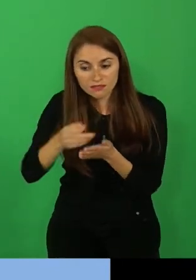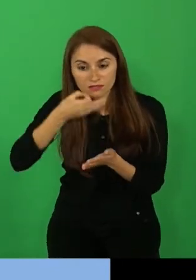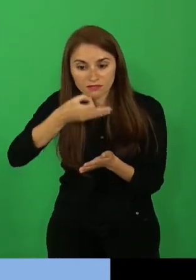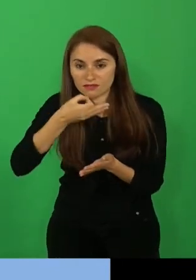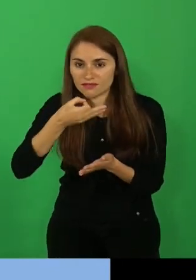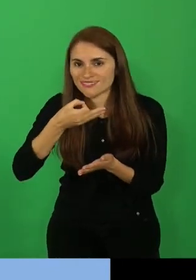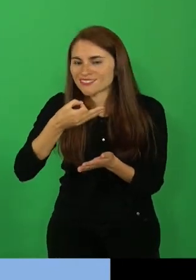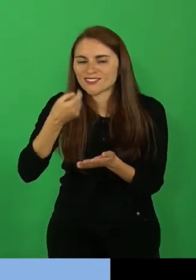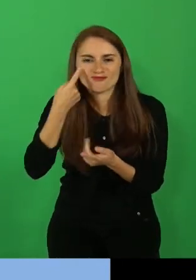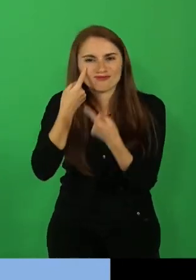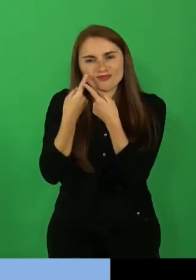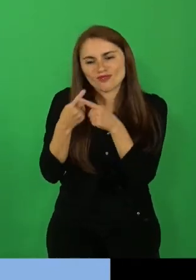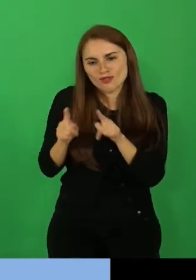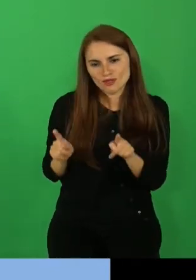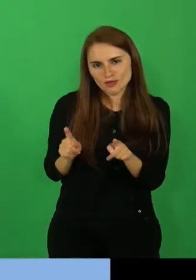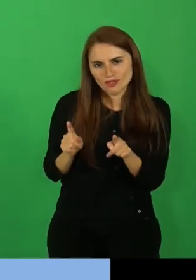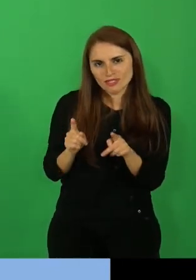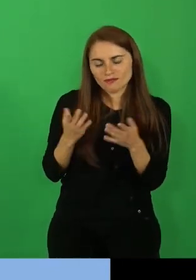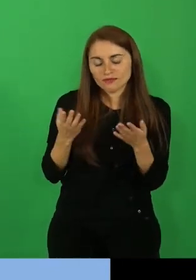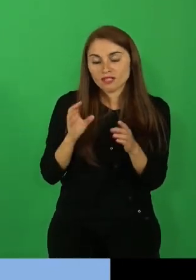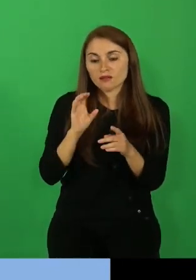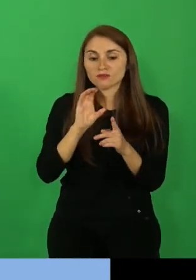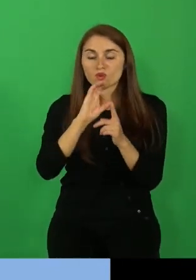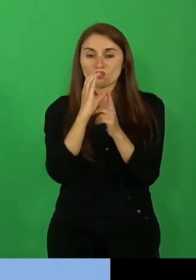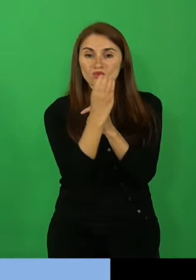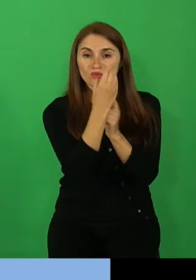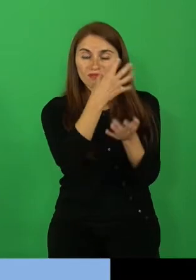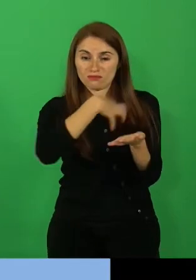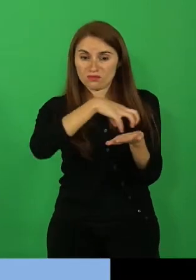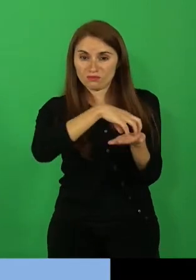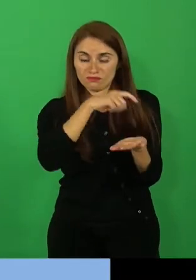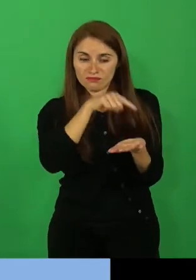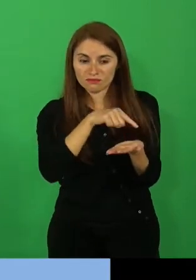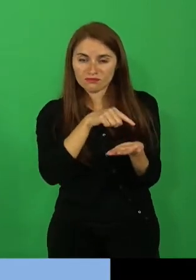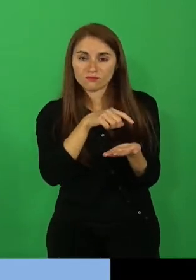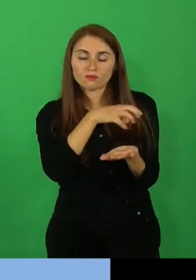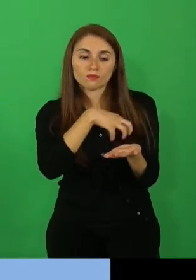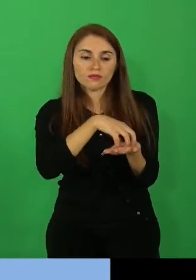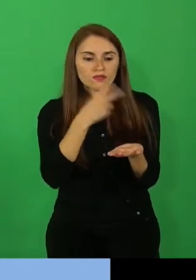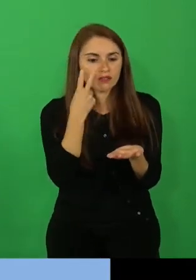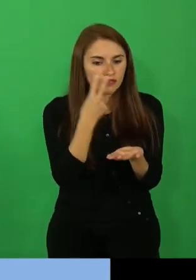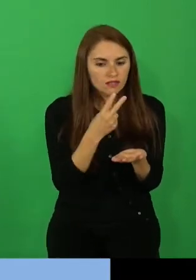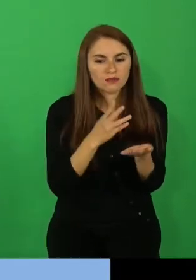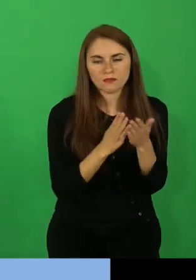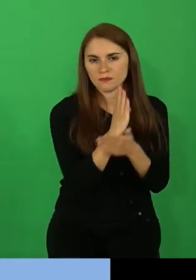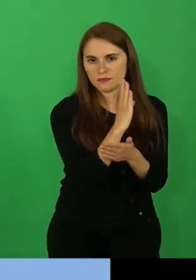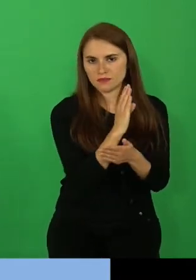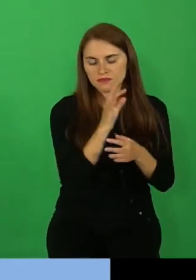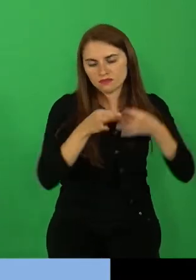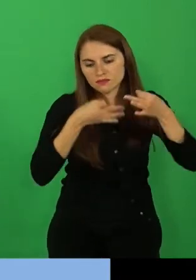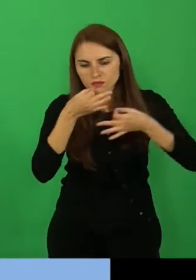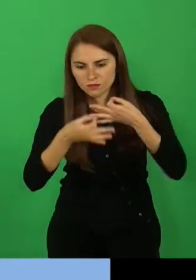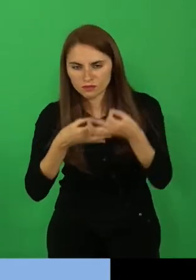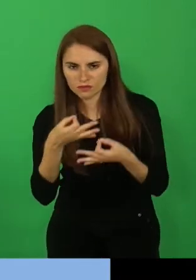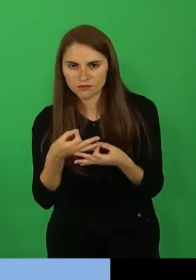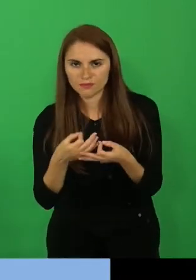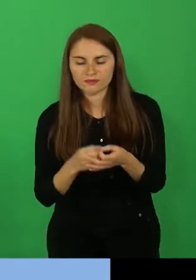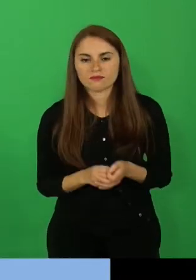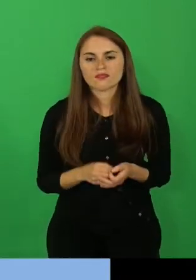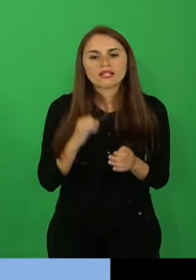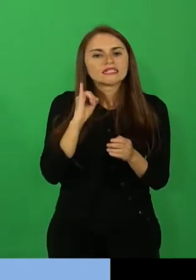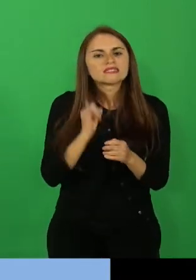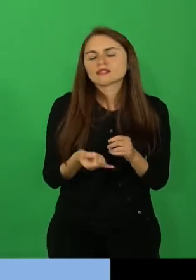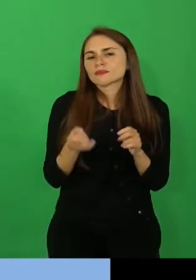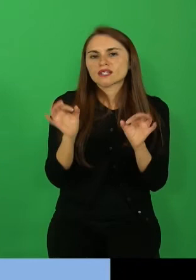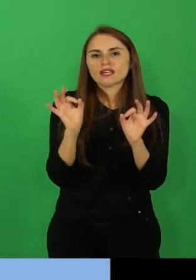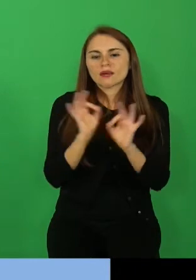relatos creados como por alguna cultura en específico. Siempre me van a explicar el origen de algo, el origen del